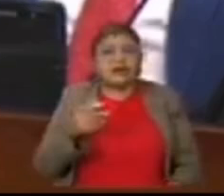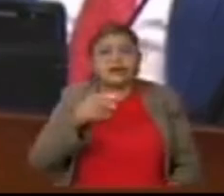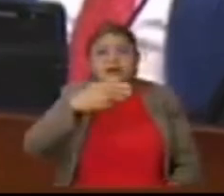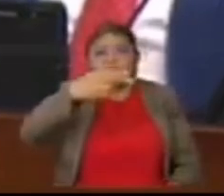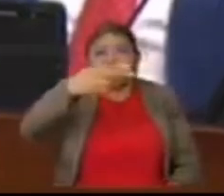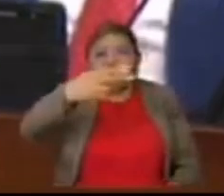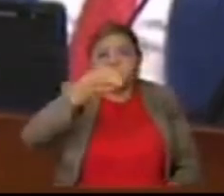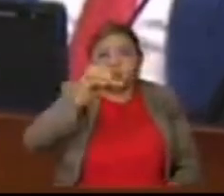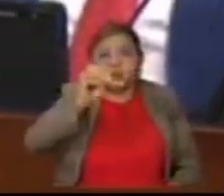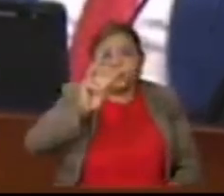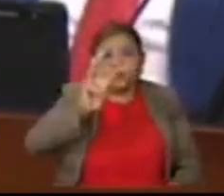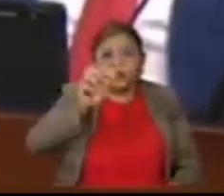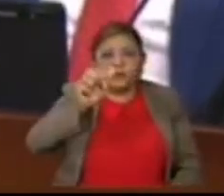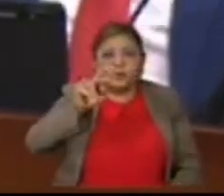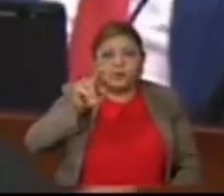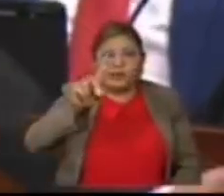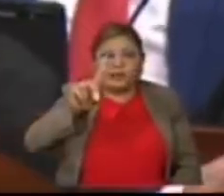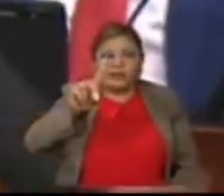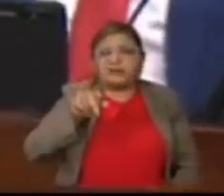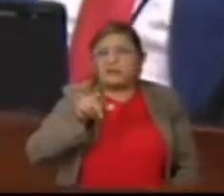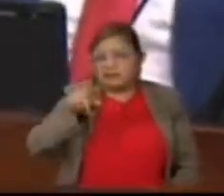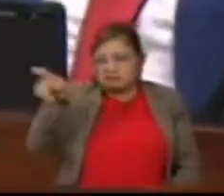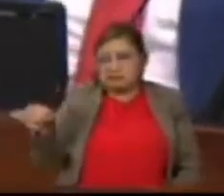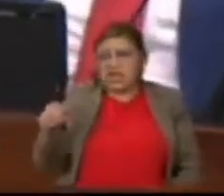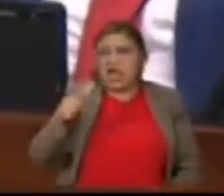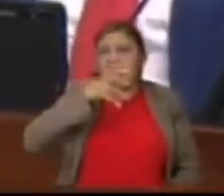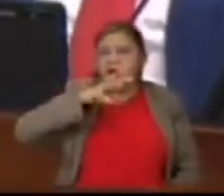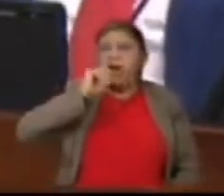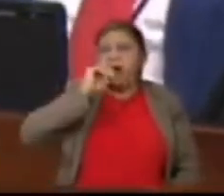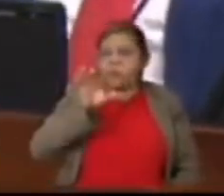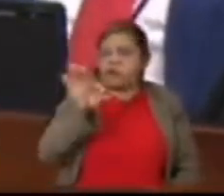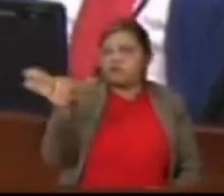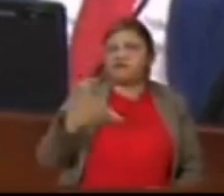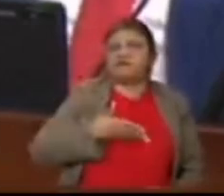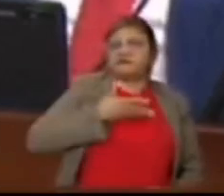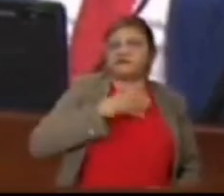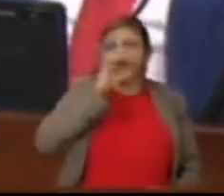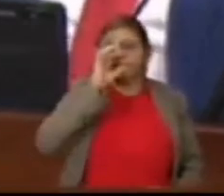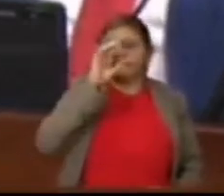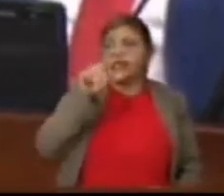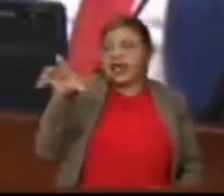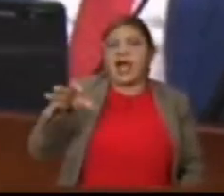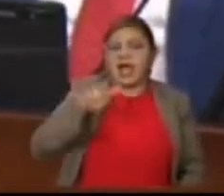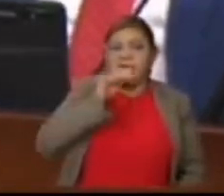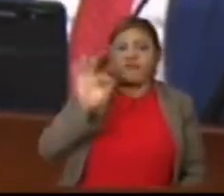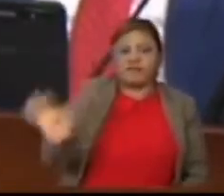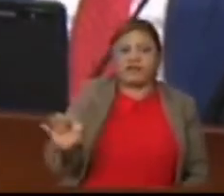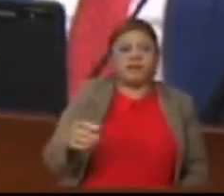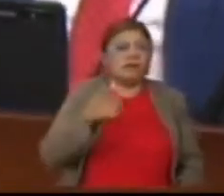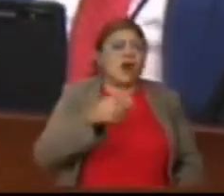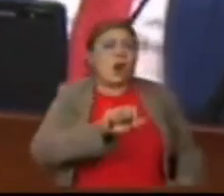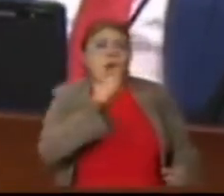Howard, que tiene libre acceso al agua, mientras Veracruz está todavía dependiendo de carros cisternas. Y así vamos a encontrar